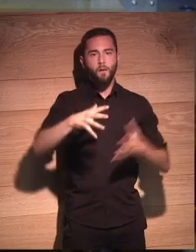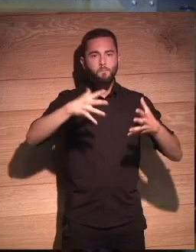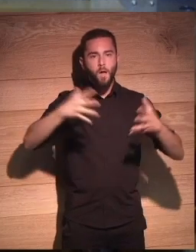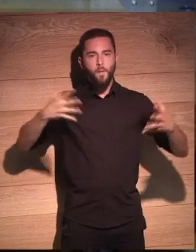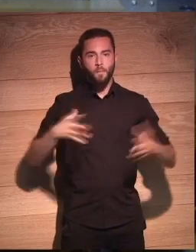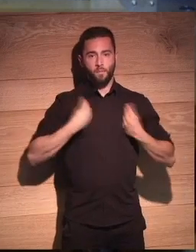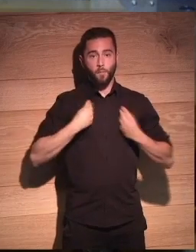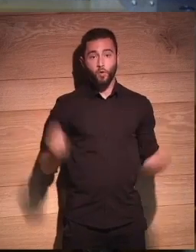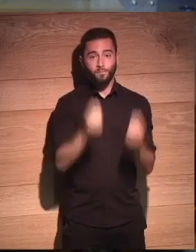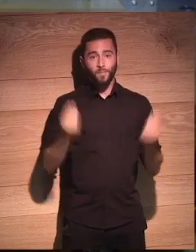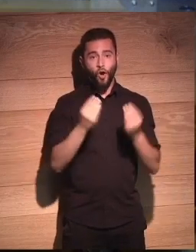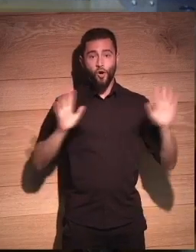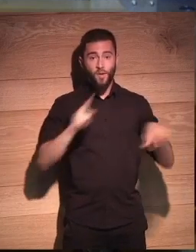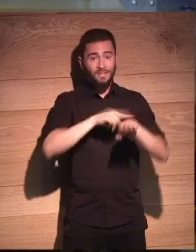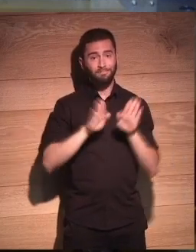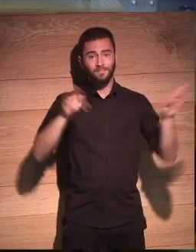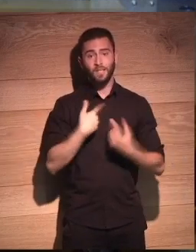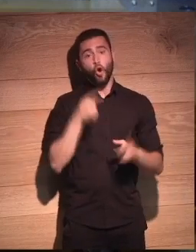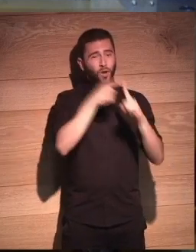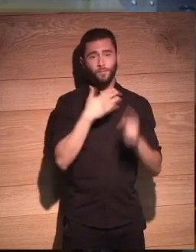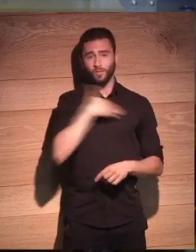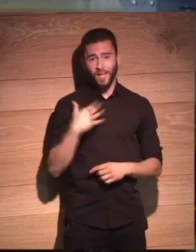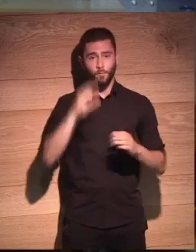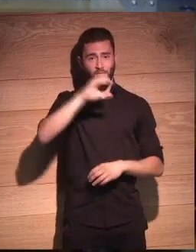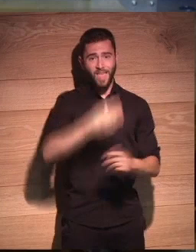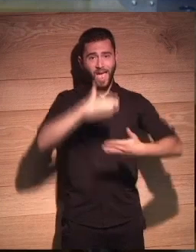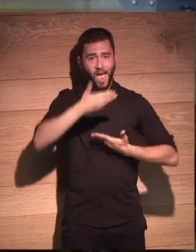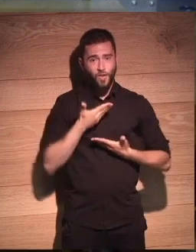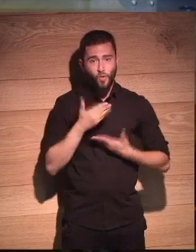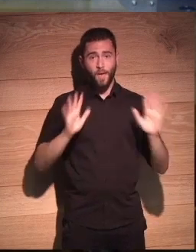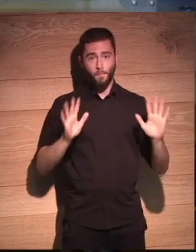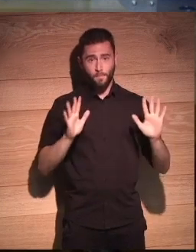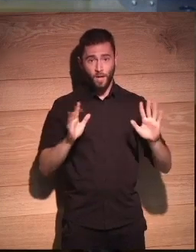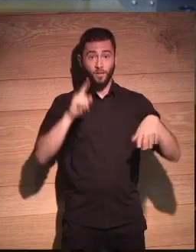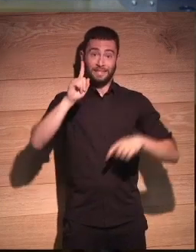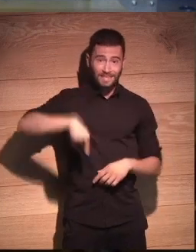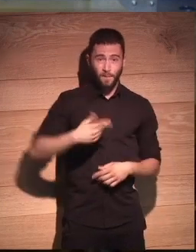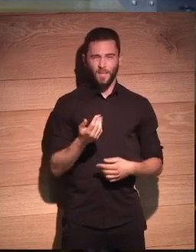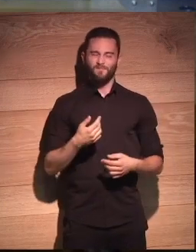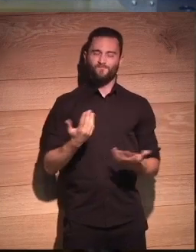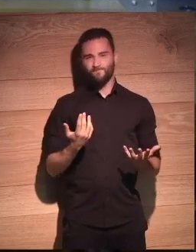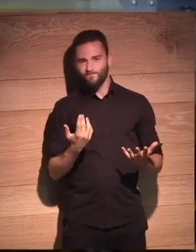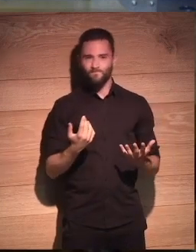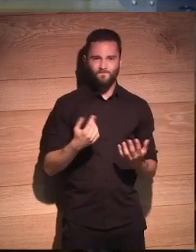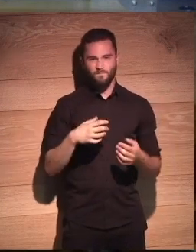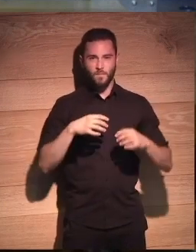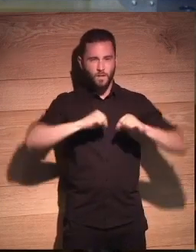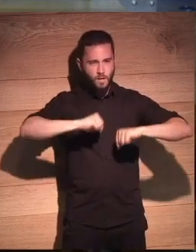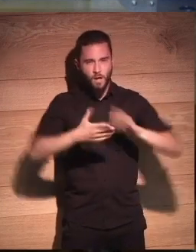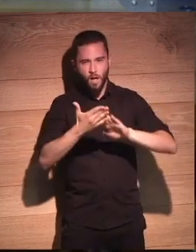Pero, al mismo tiempo, tenemos este objetivo, lo queremos, la ciencia nos ayuda, pero al mismo tiempo como que nos da cosa, ¿no?, envejecer. Es